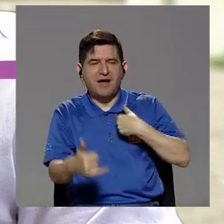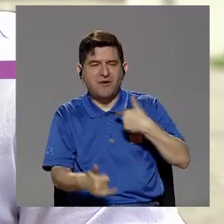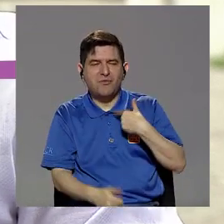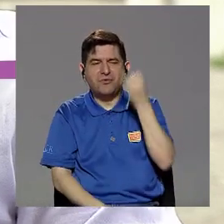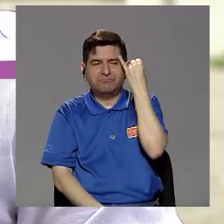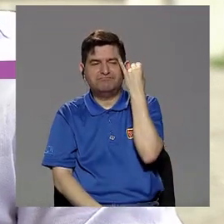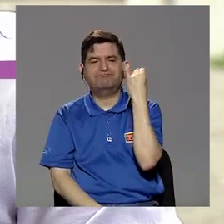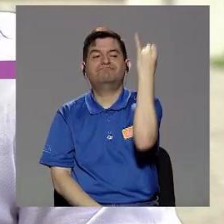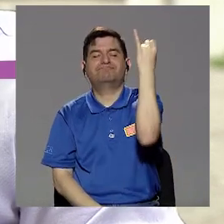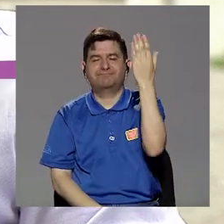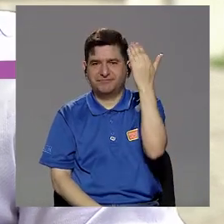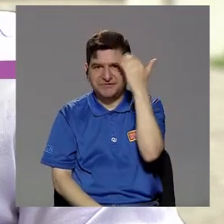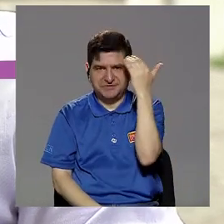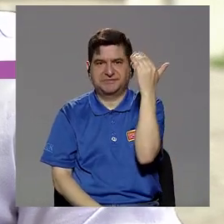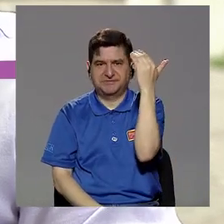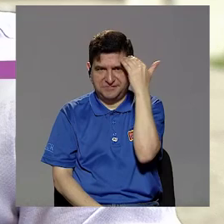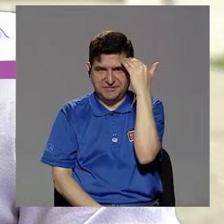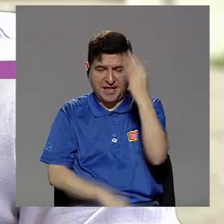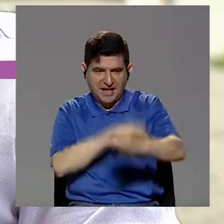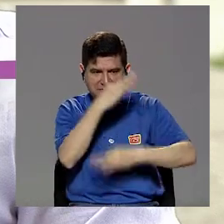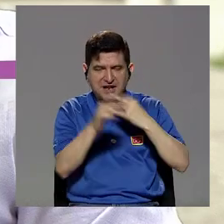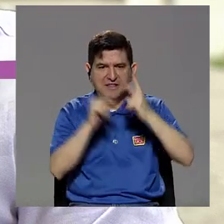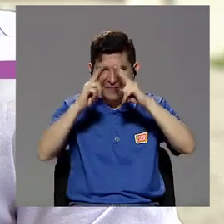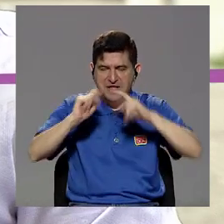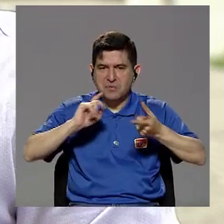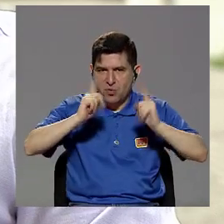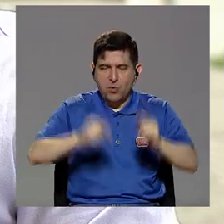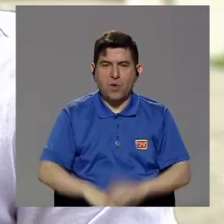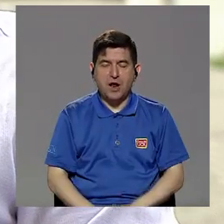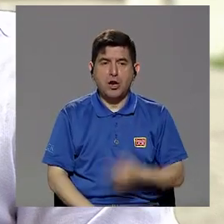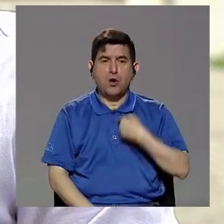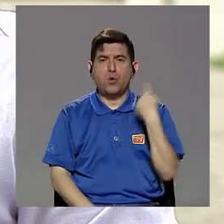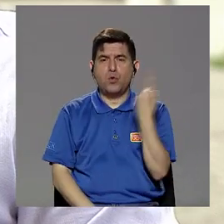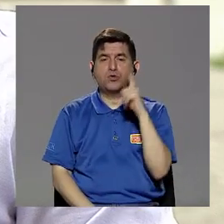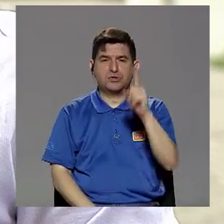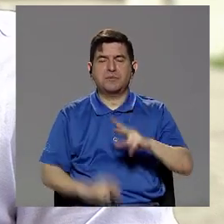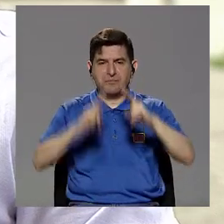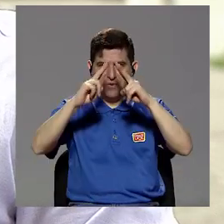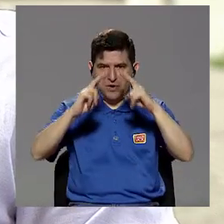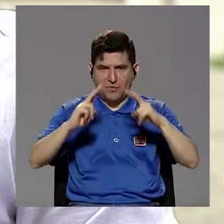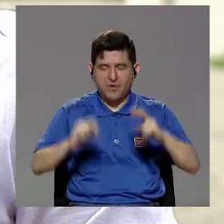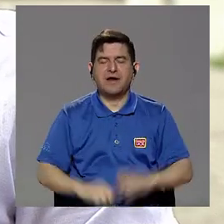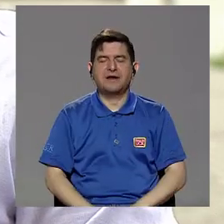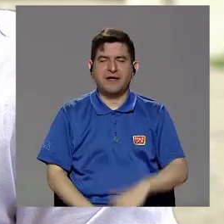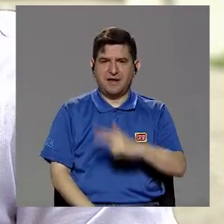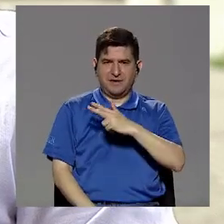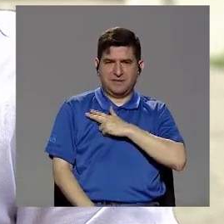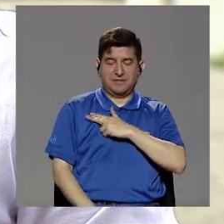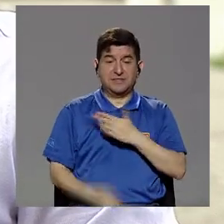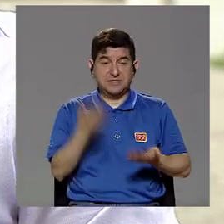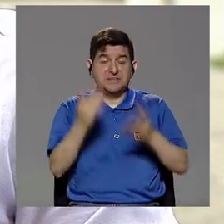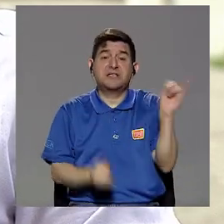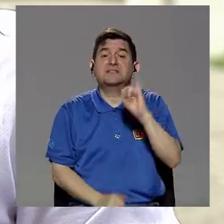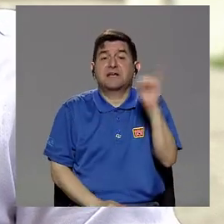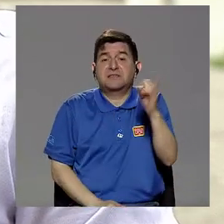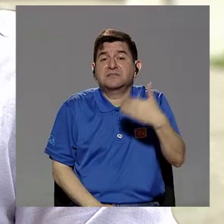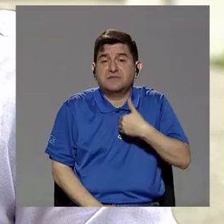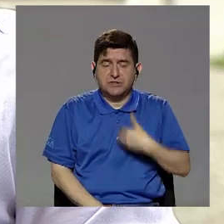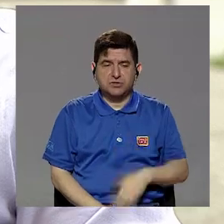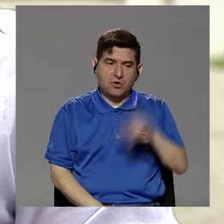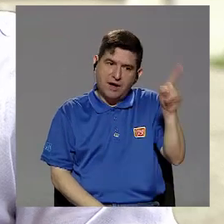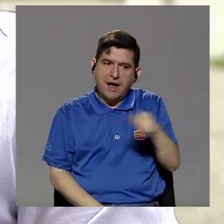con eso uno se orienta y uno sabe qué tipo de examen va a hacerle. Generalmente uno siempre le hace un examen de orina, siempre hay que descartar que no tenga una